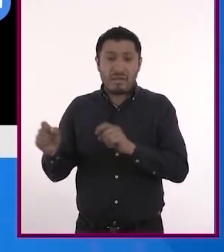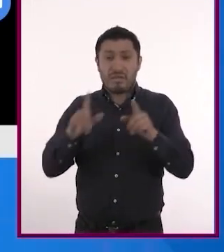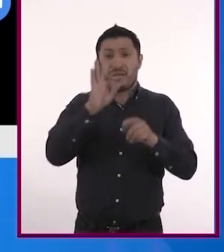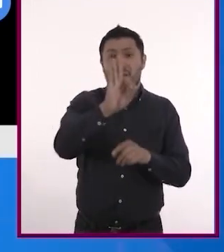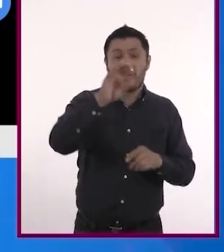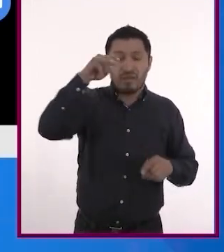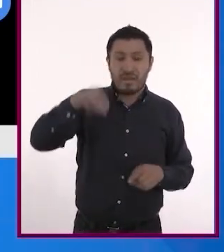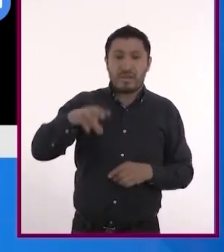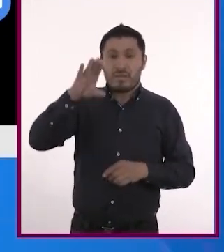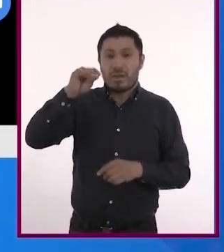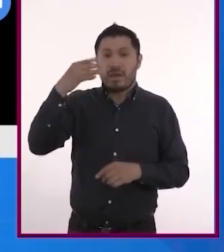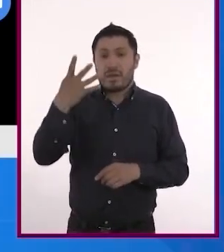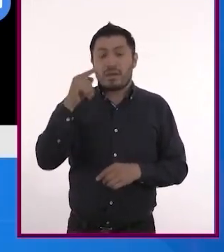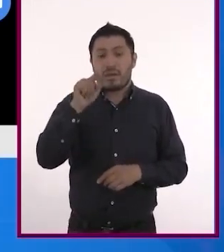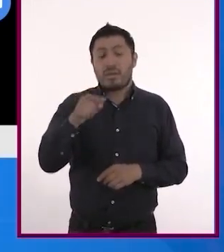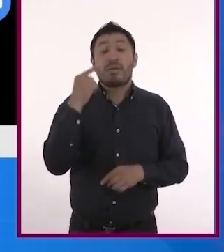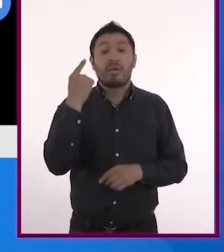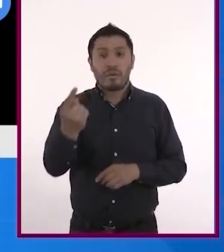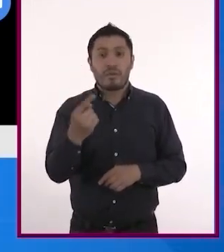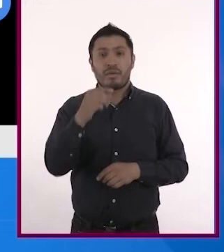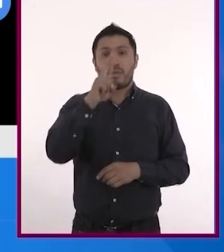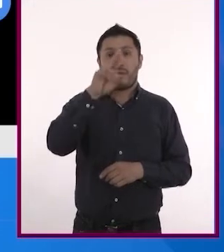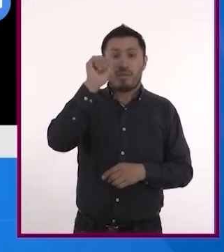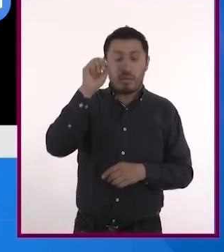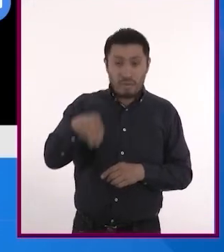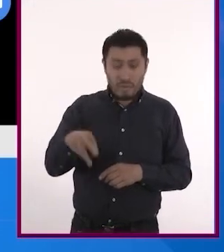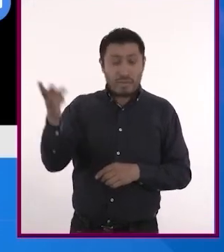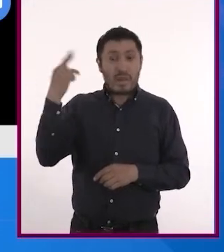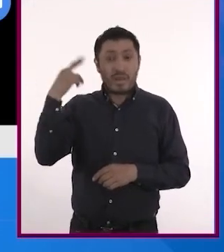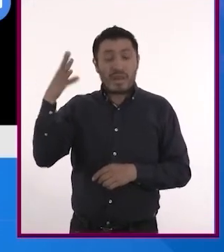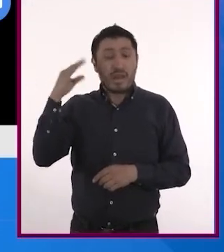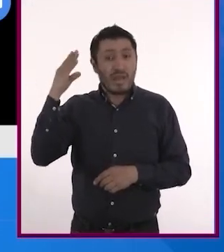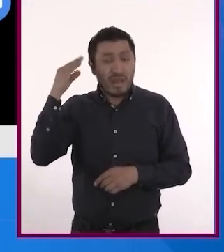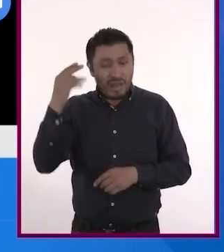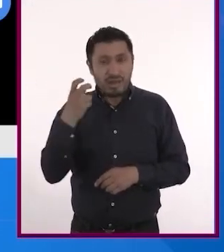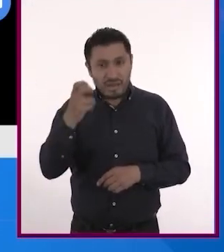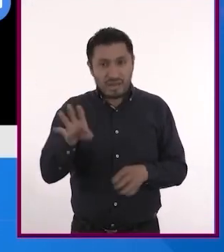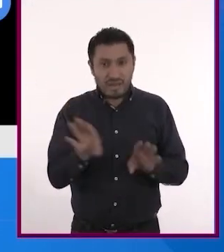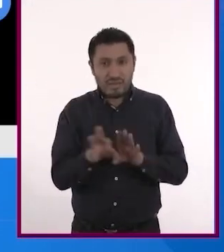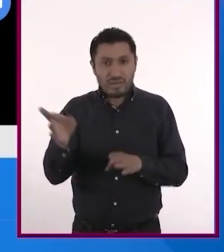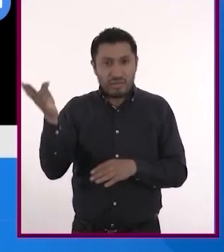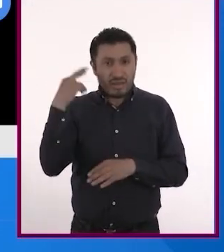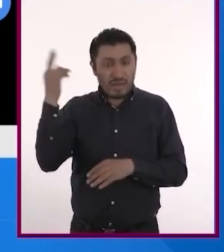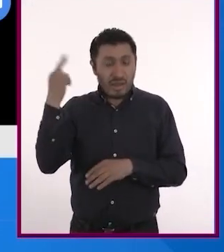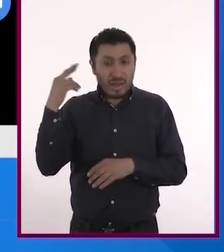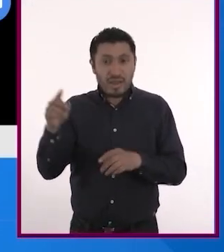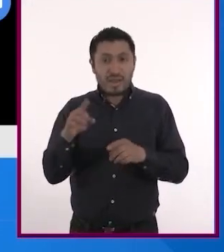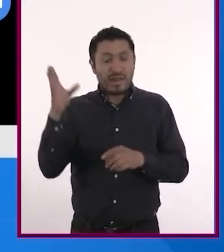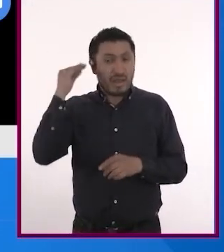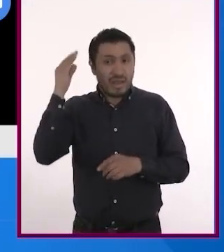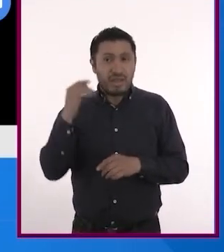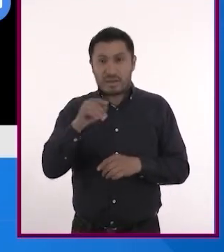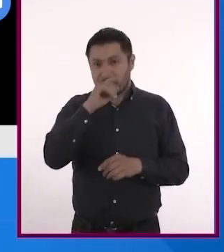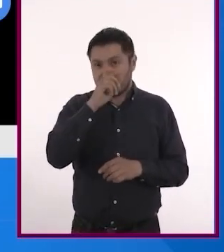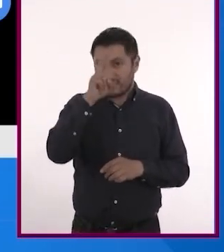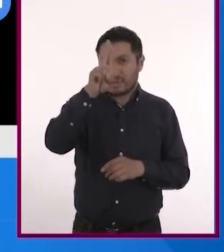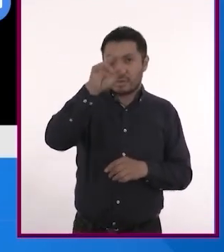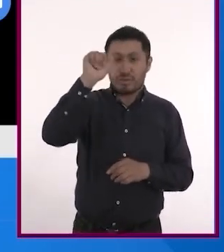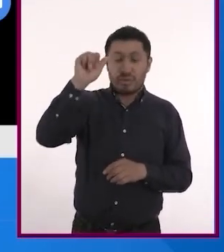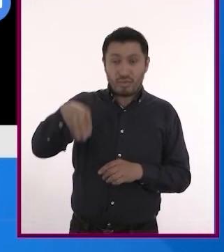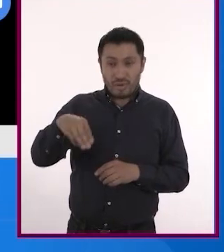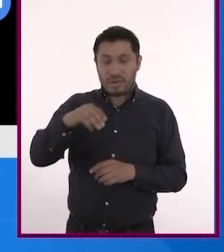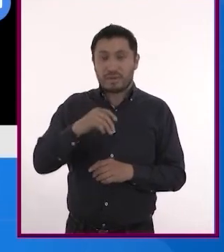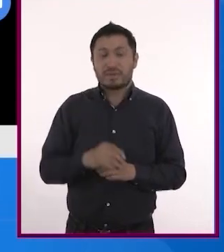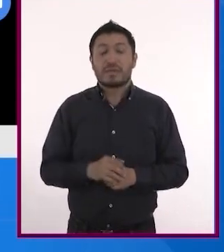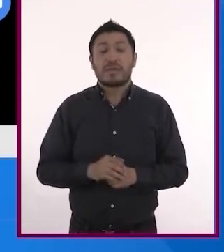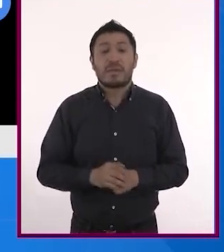FM 94.1 UAM Radio, que es la estación de radio de la Universidad Autónoma Metropolitana.